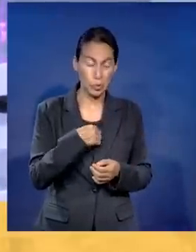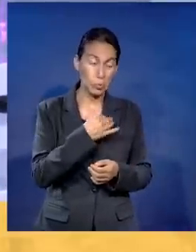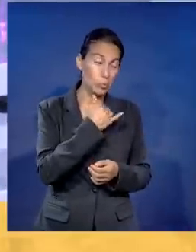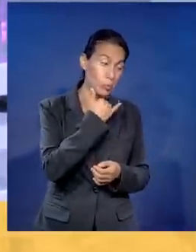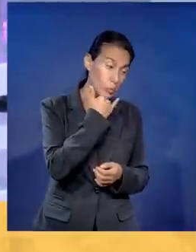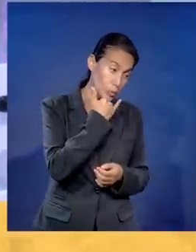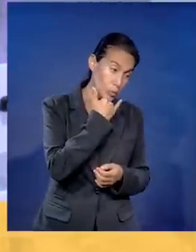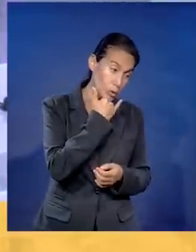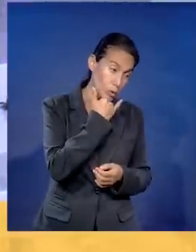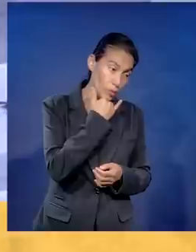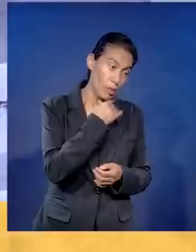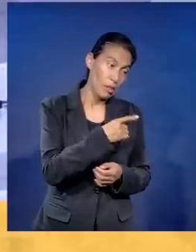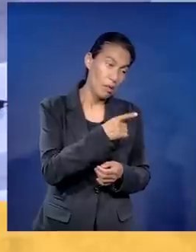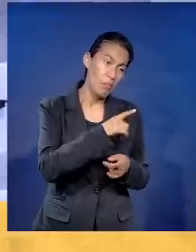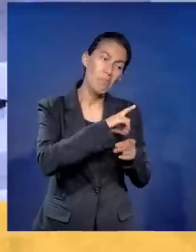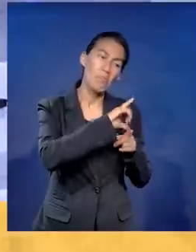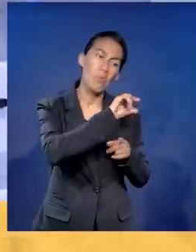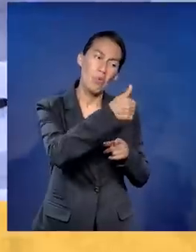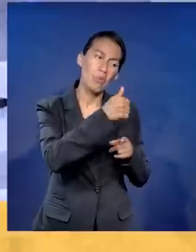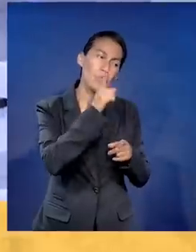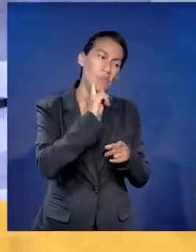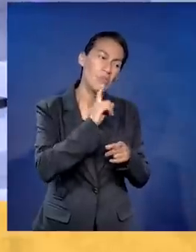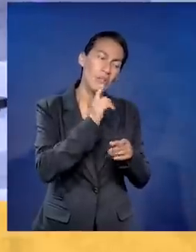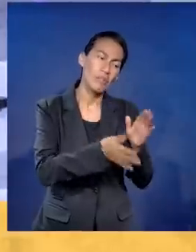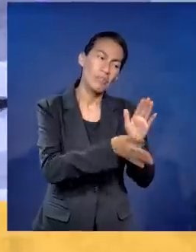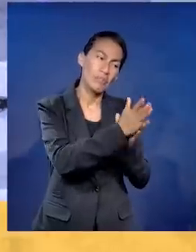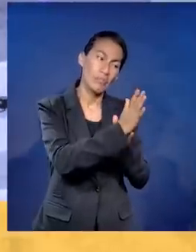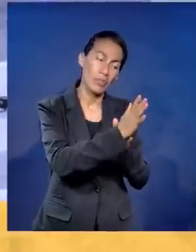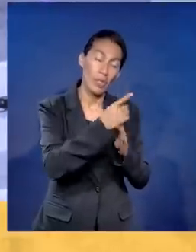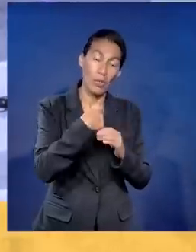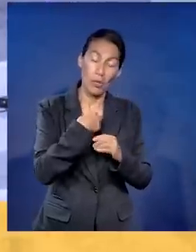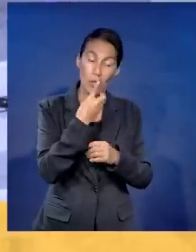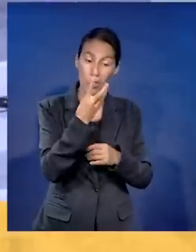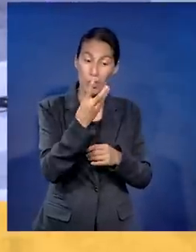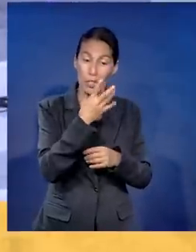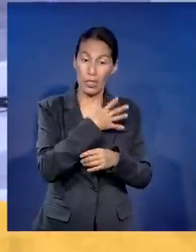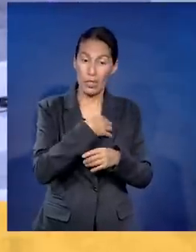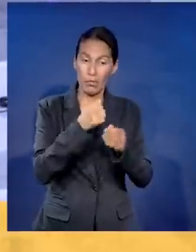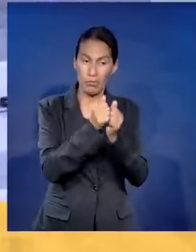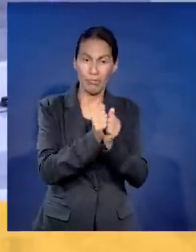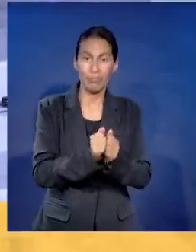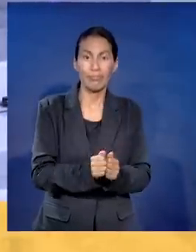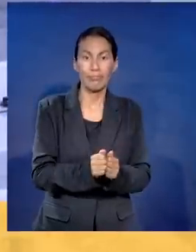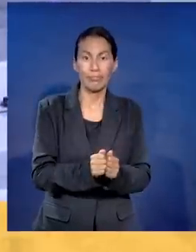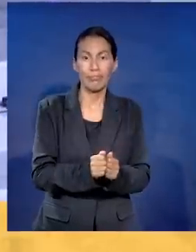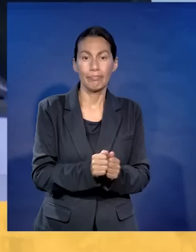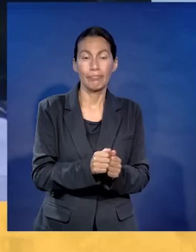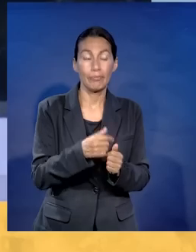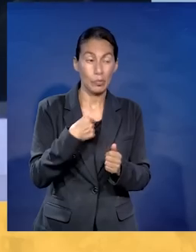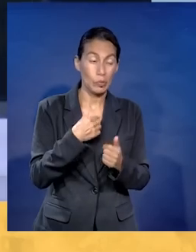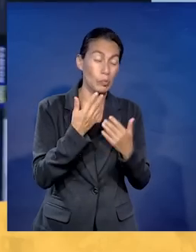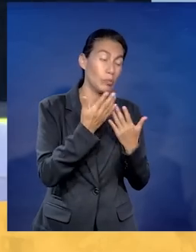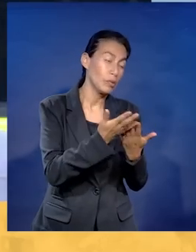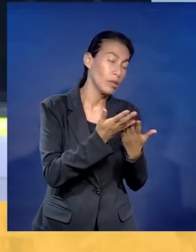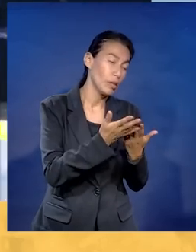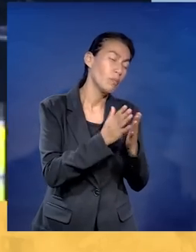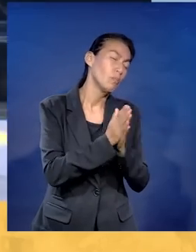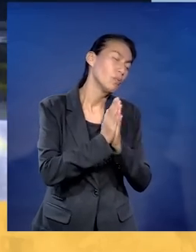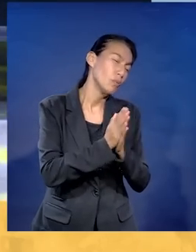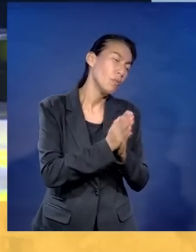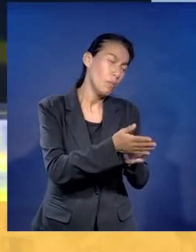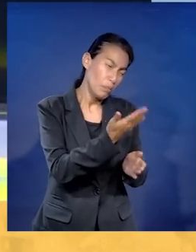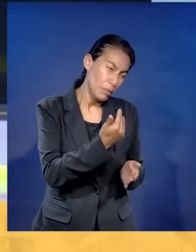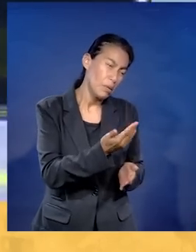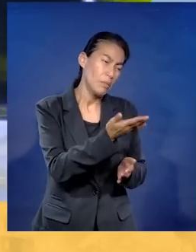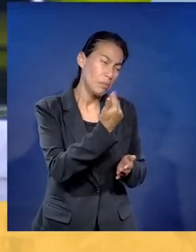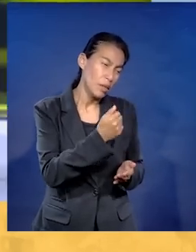Y aunque yo le daba el perdón y el perdón finalmente se fue con otra persona y me dejó con tres hijos yo le rogaba